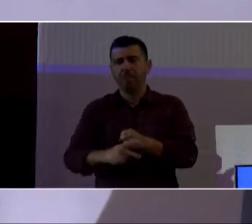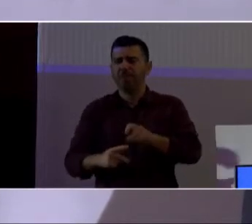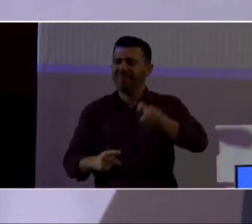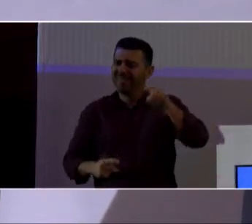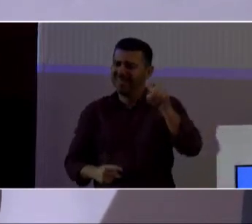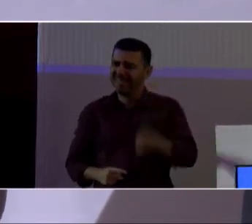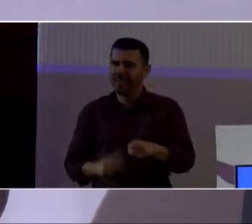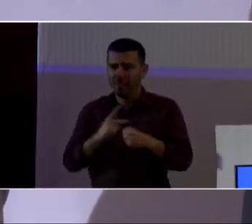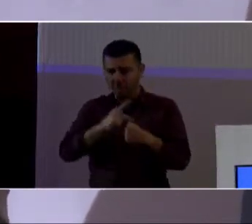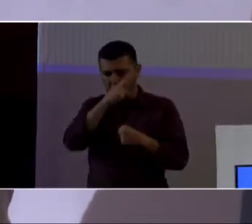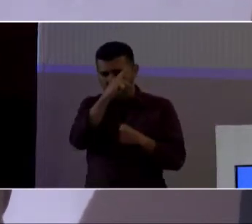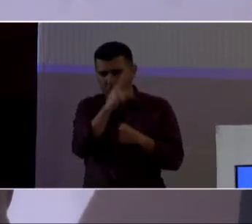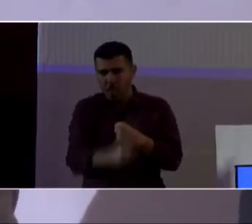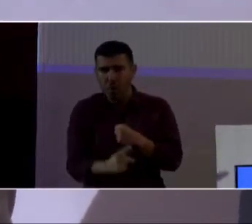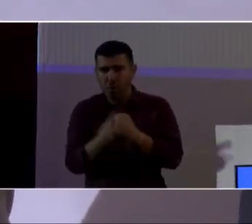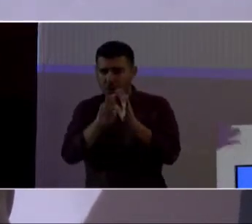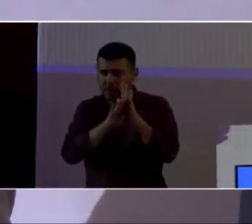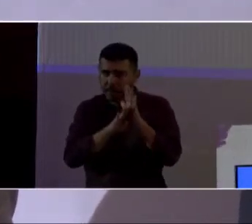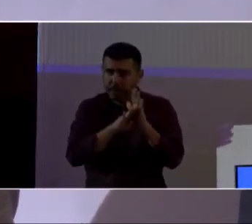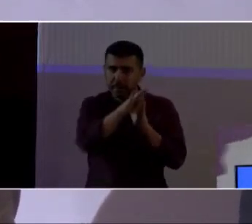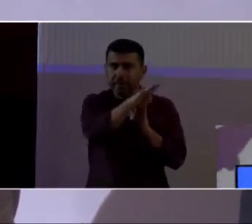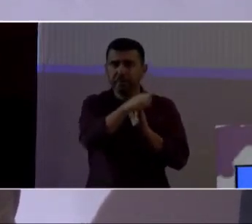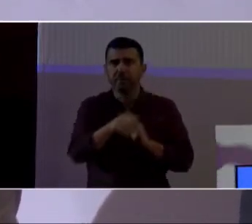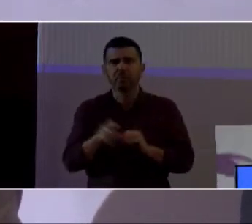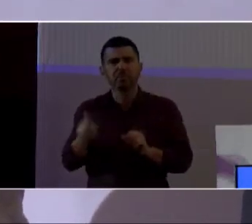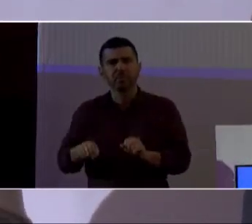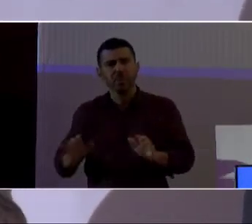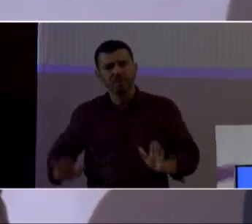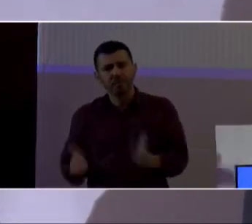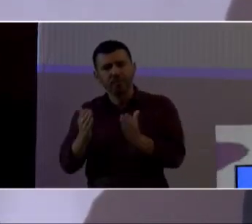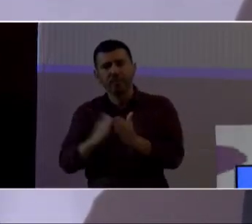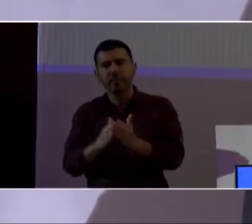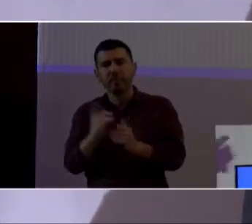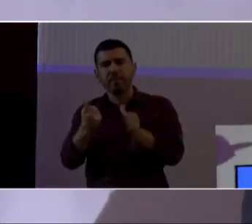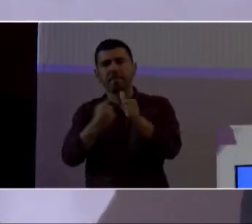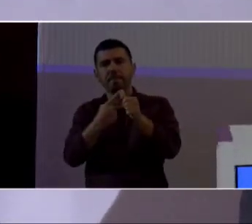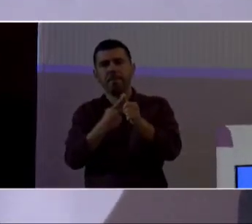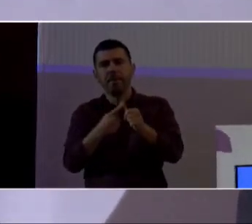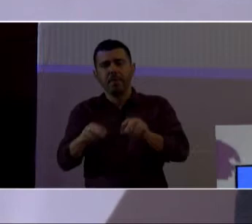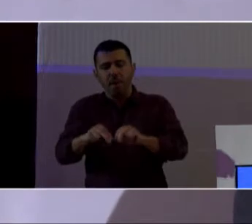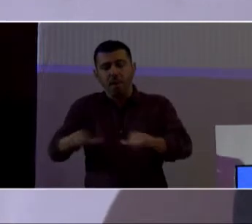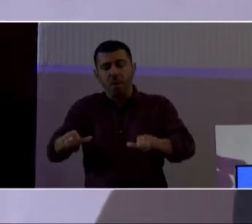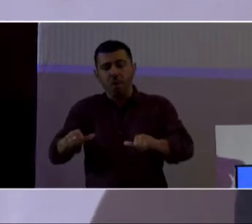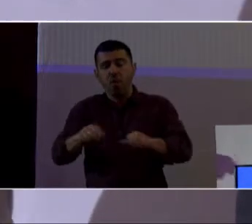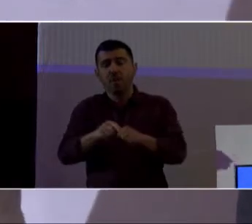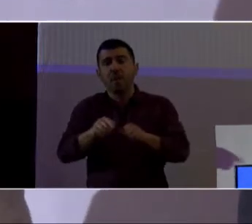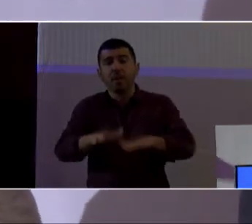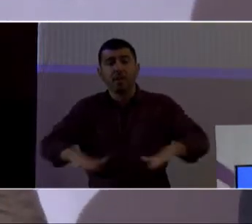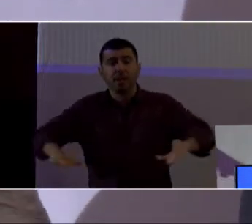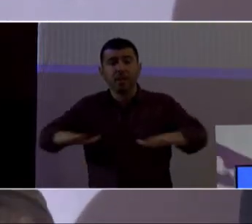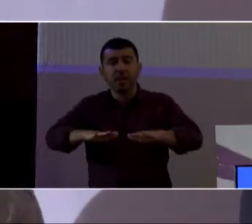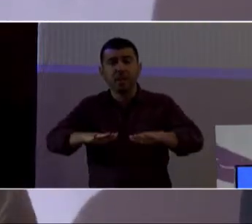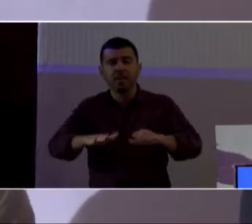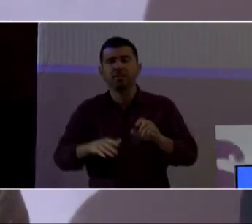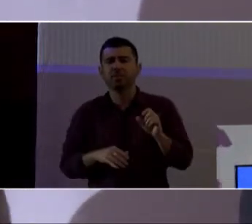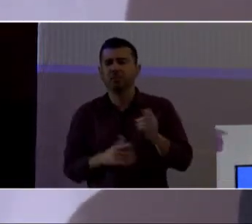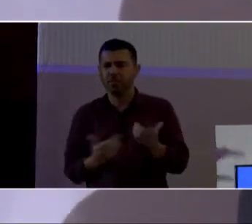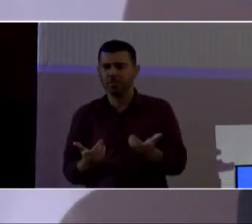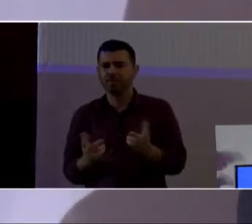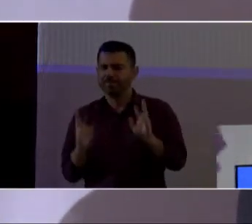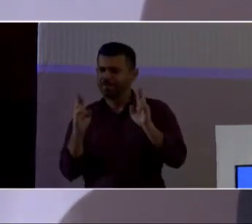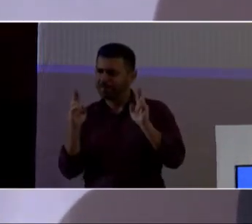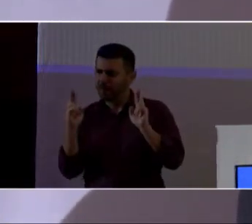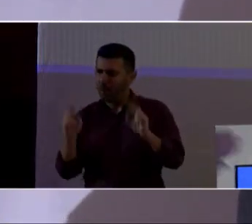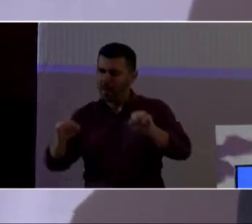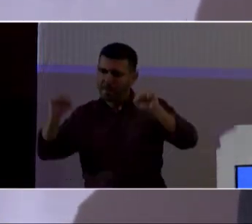a proyectarnos a ser, si no la primera economía de la región, sí muy cerca a ella. Y nosotros estamos dispuestos a hacer